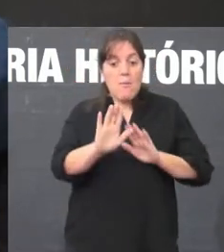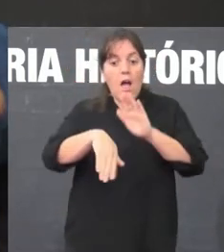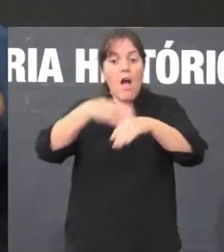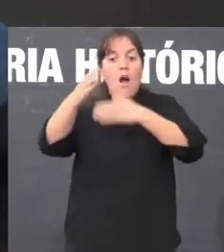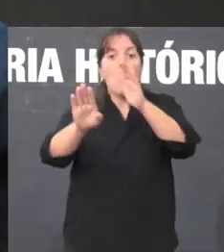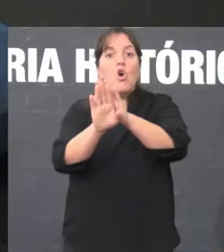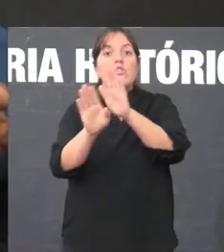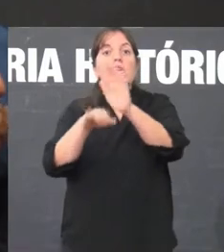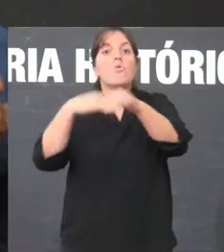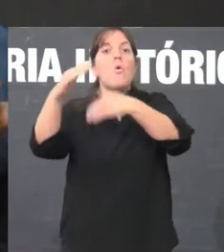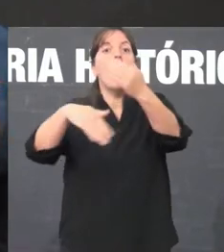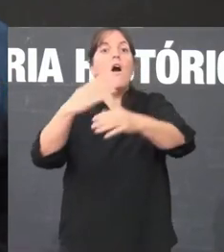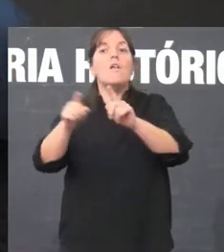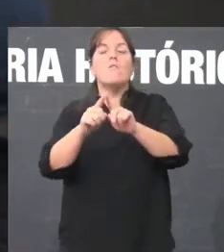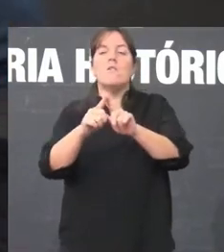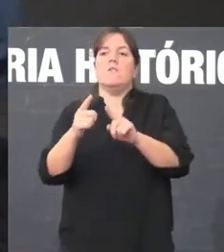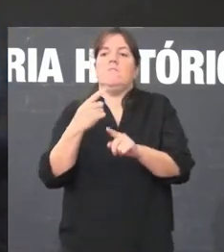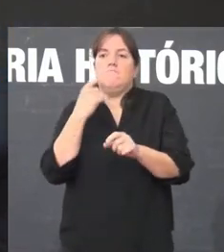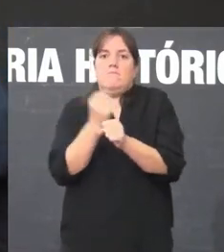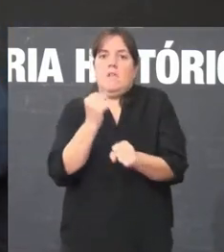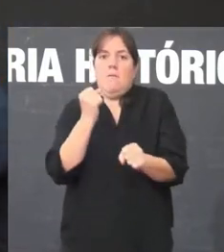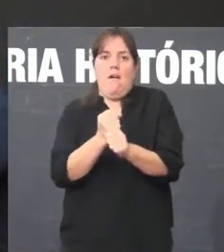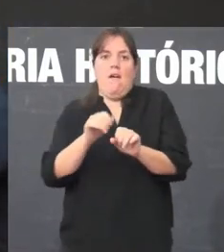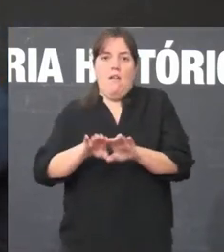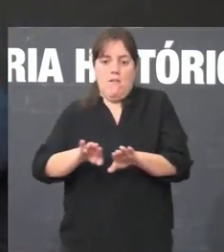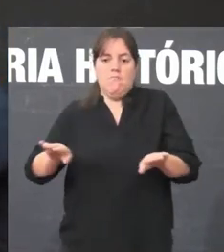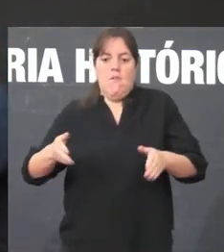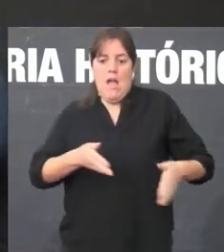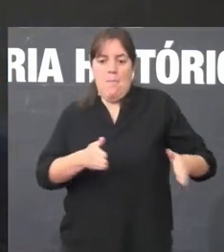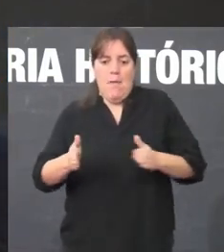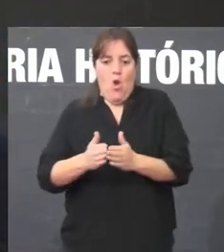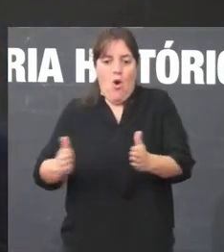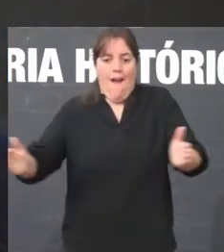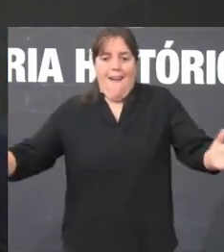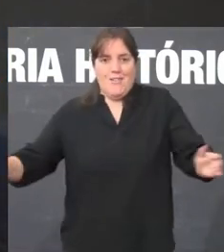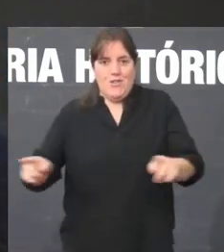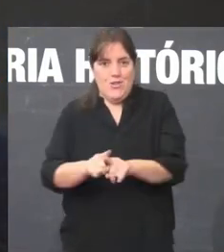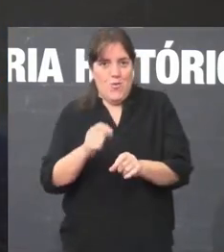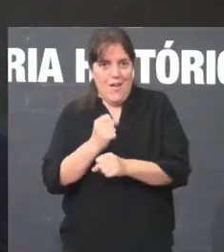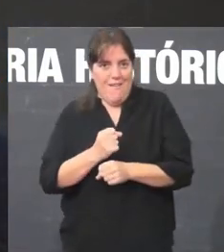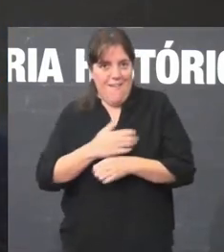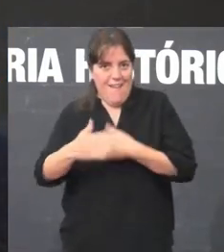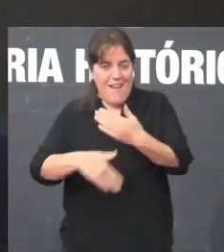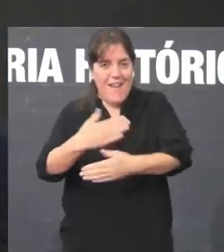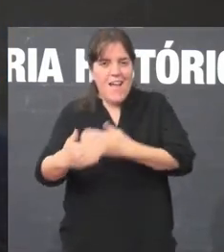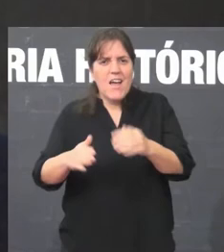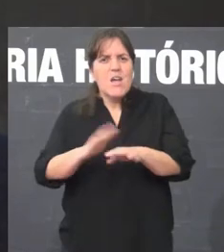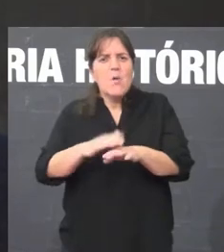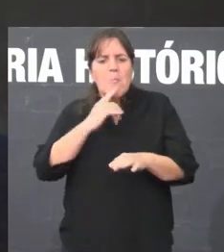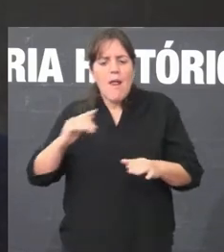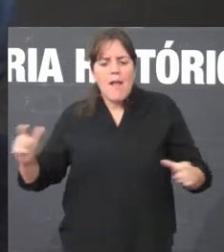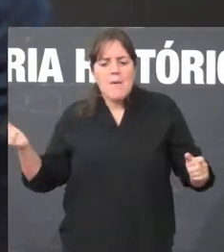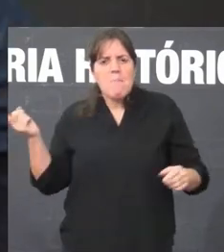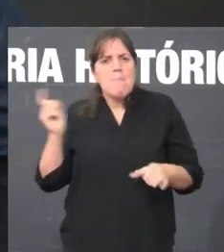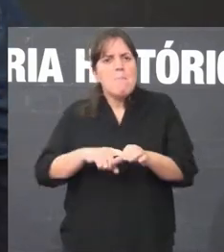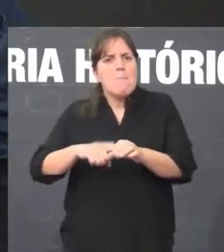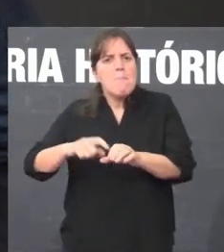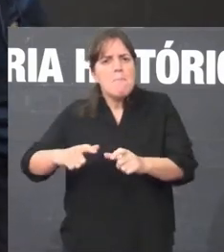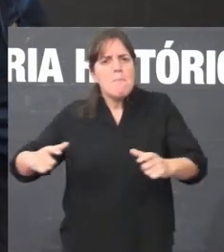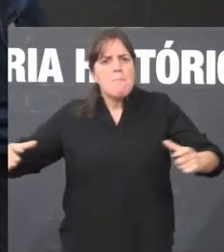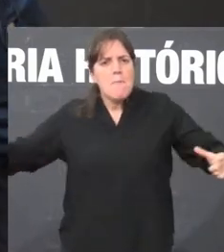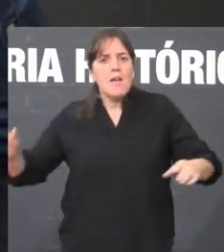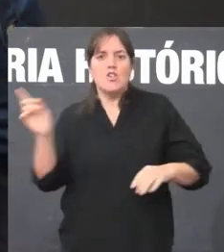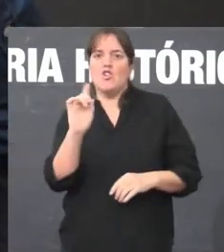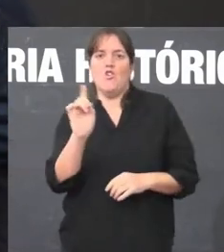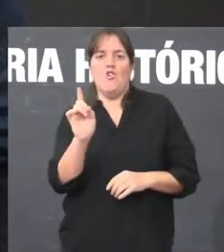hacer un camino muy ancho. Atención, no solamente para que quepamos más, sino sobre